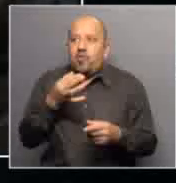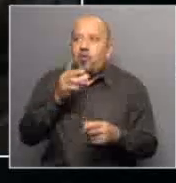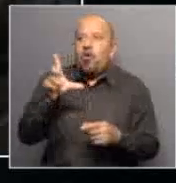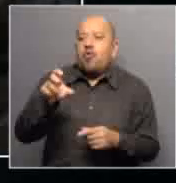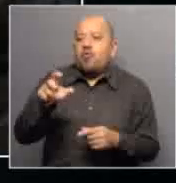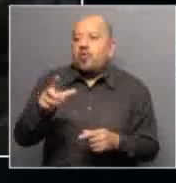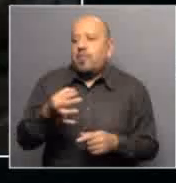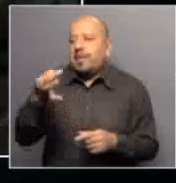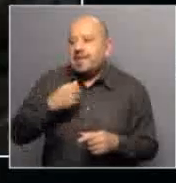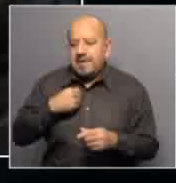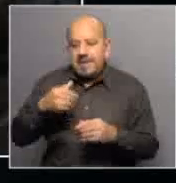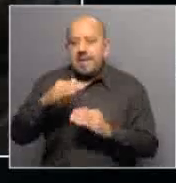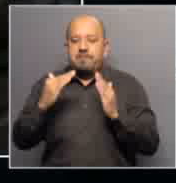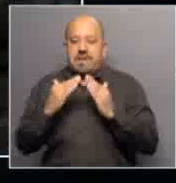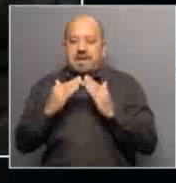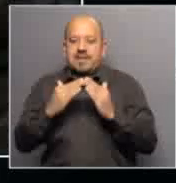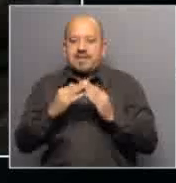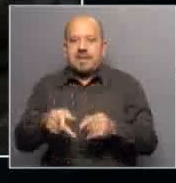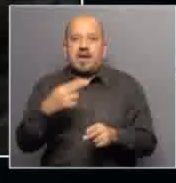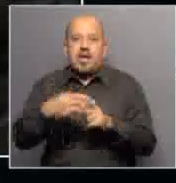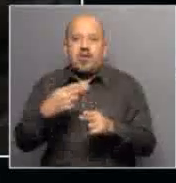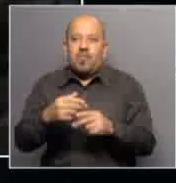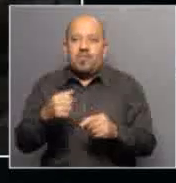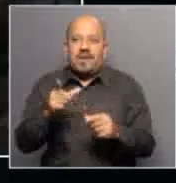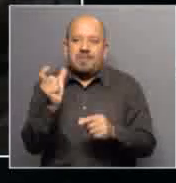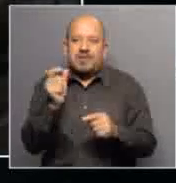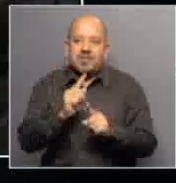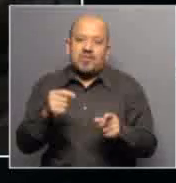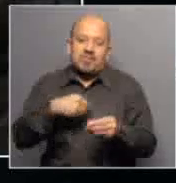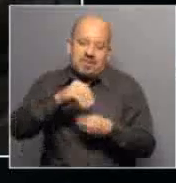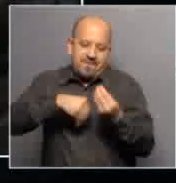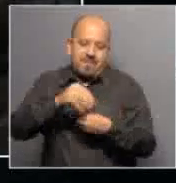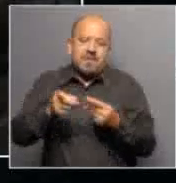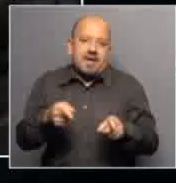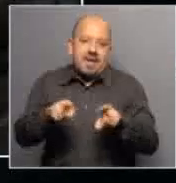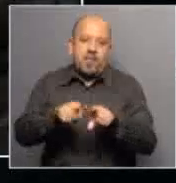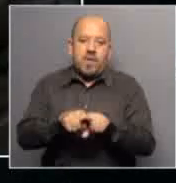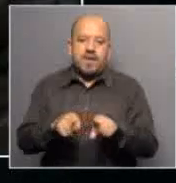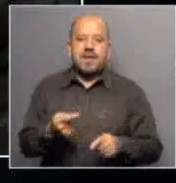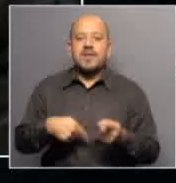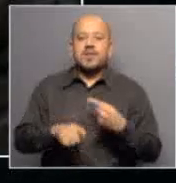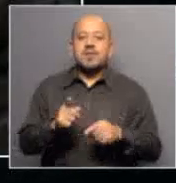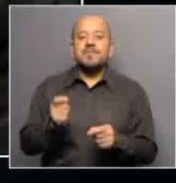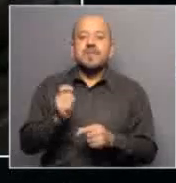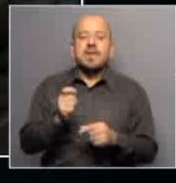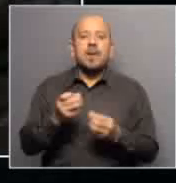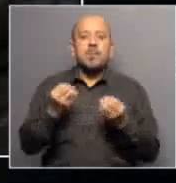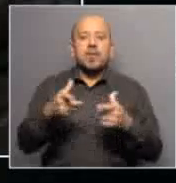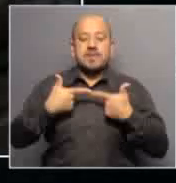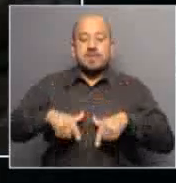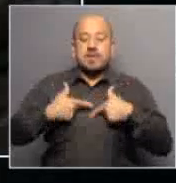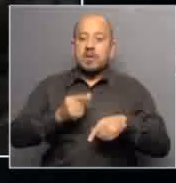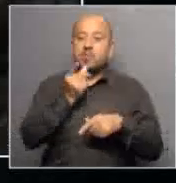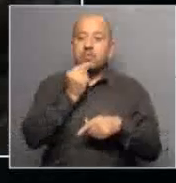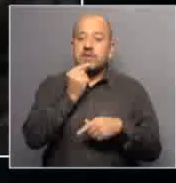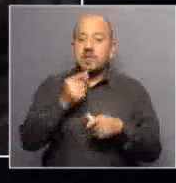yo estoy inscripto, no me das el nombre, pero decís cuál es mi familia, estás señalándome, ¿no? Sobre todo, quién es el, porque es al Ministerio del Interior, que es